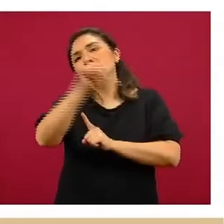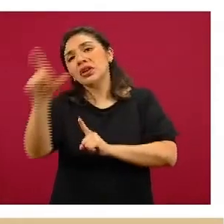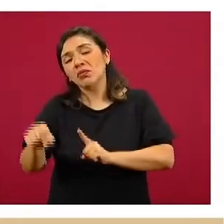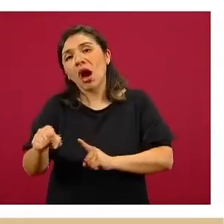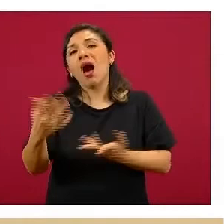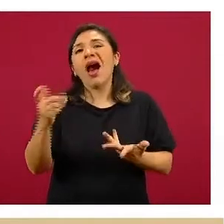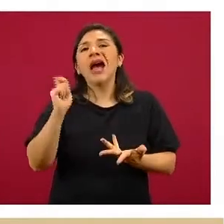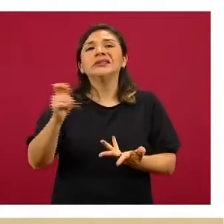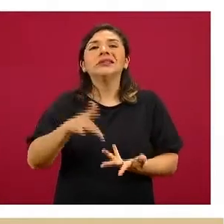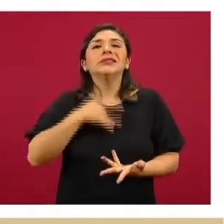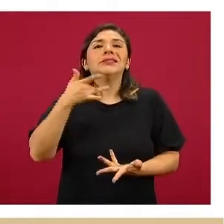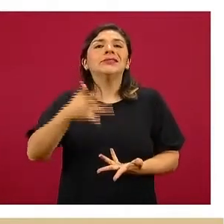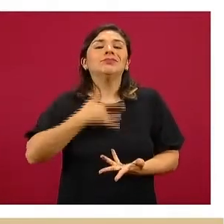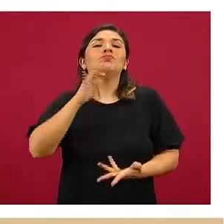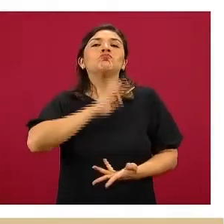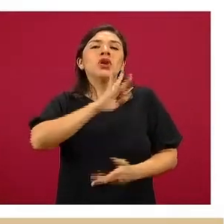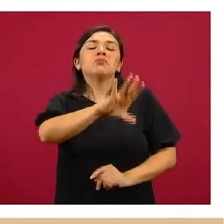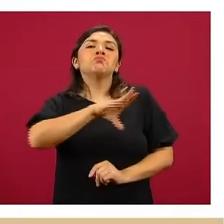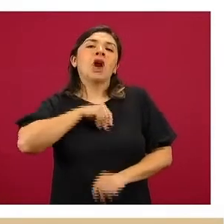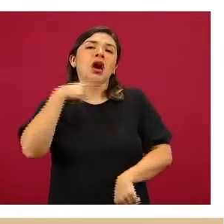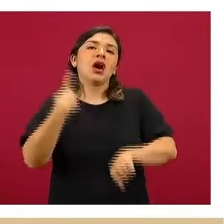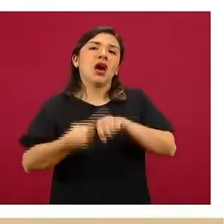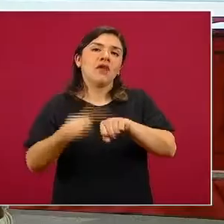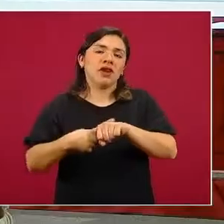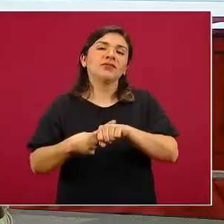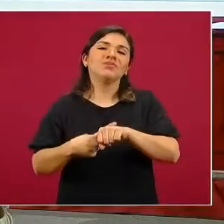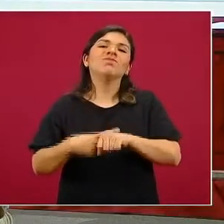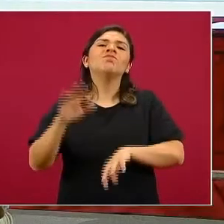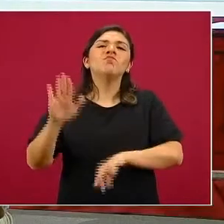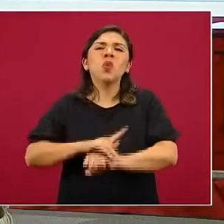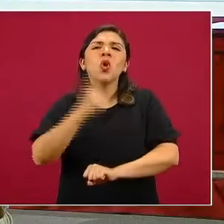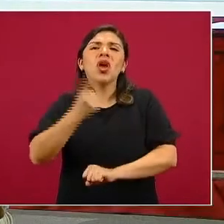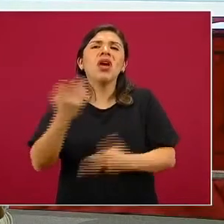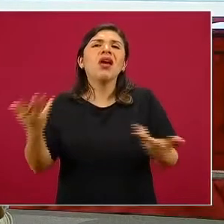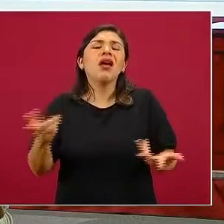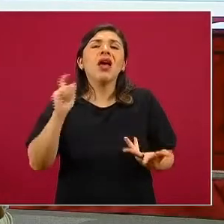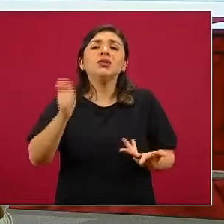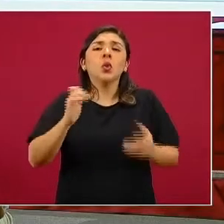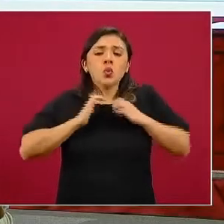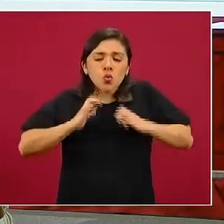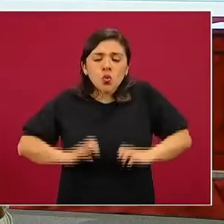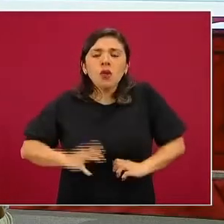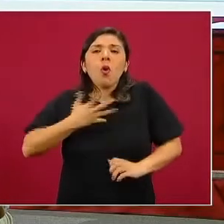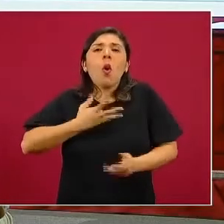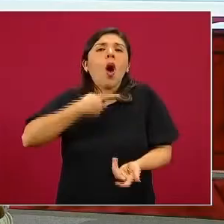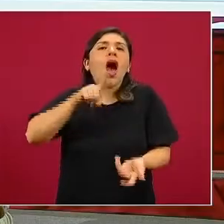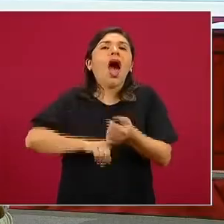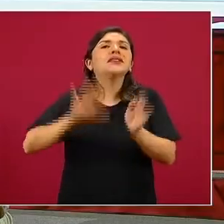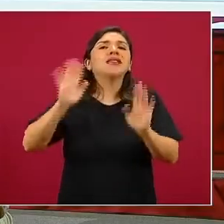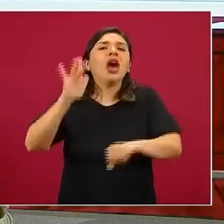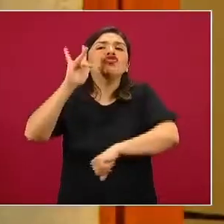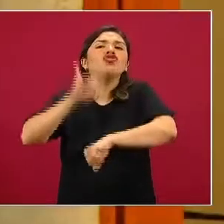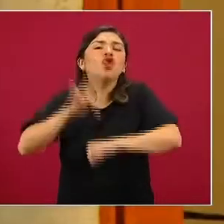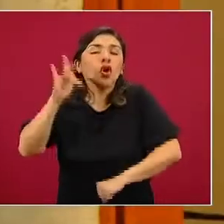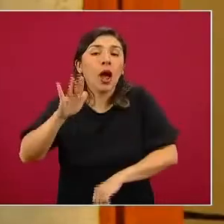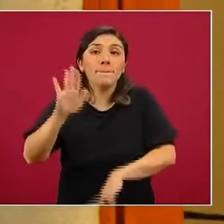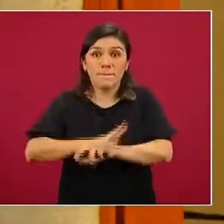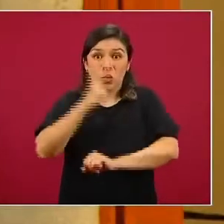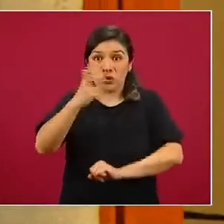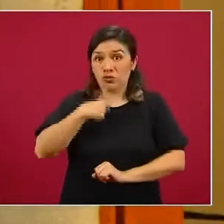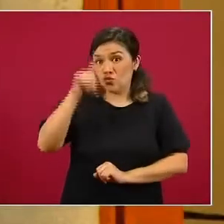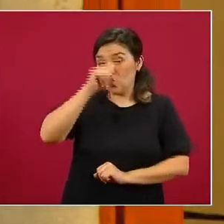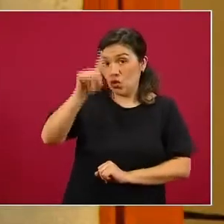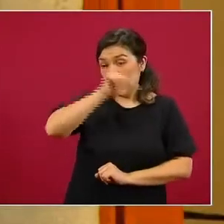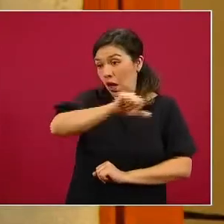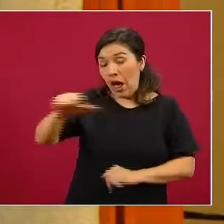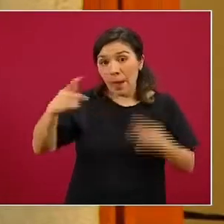sido susceptibles de adquirir la enfermedad. ¿Por qué razón? Pues porque están inmunocomprometidos. Por eso se les recomendó a los